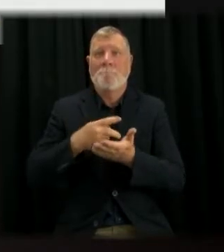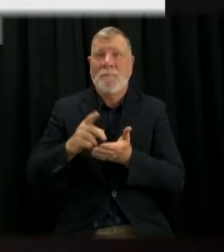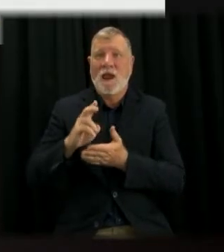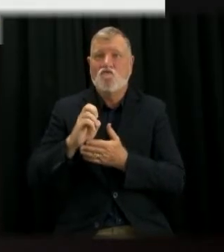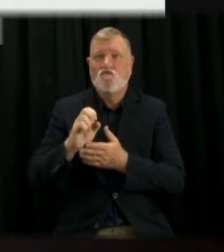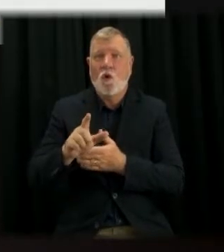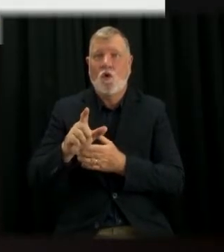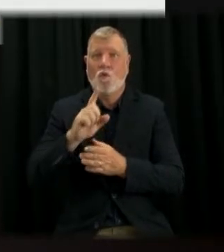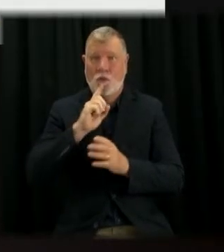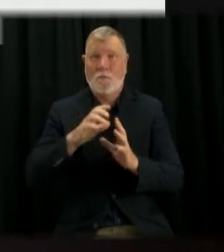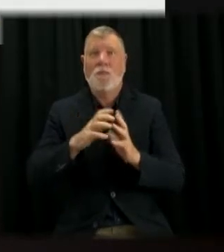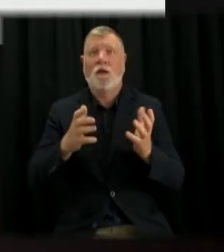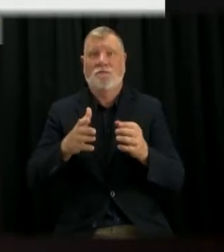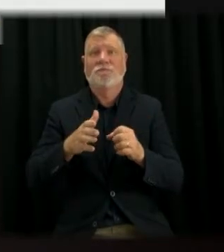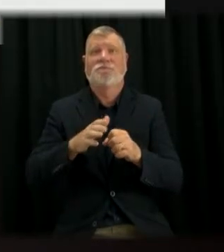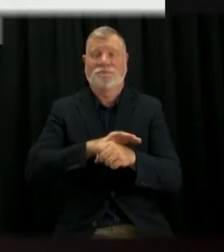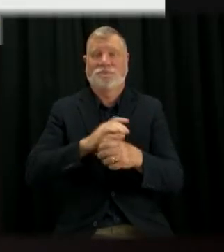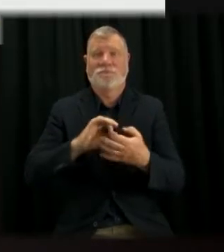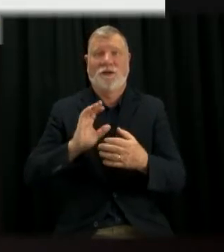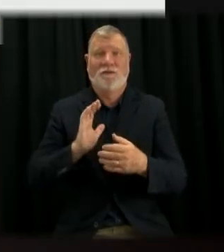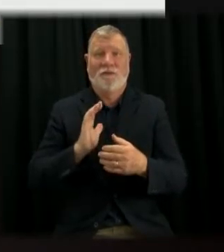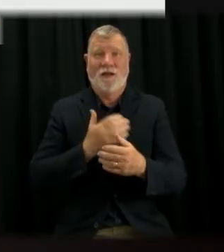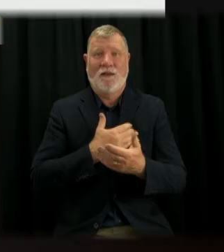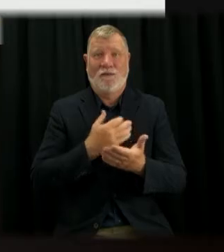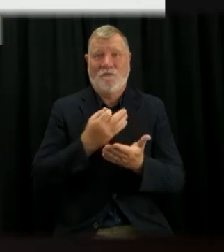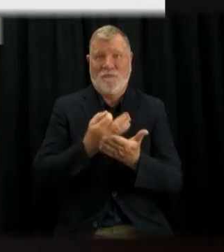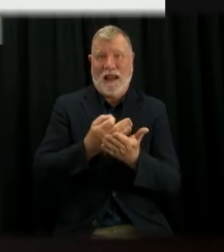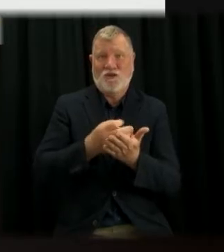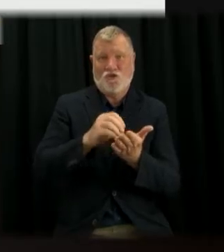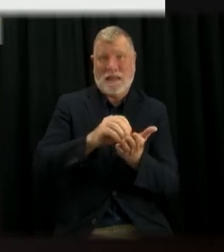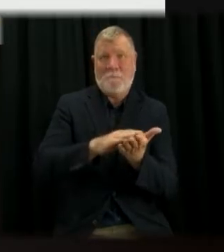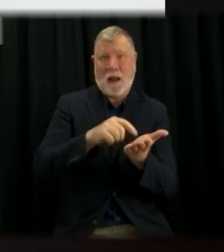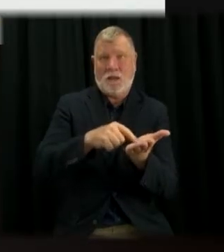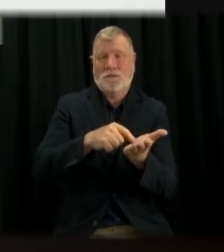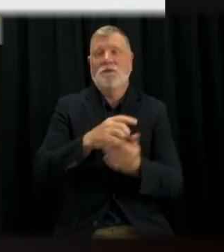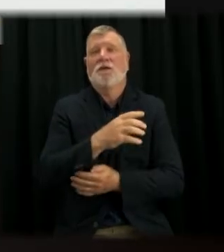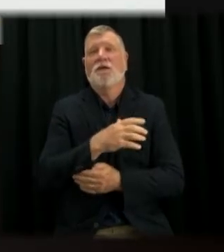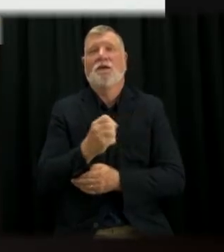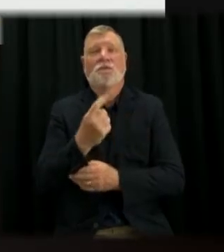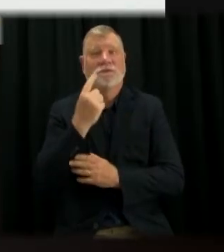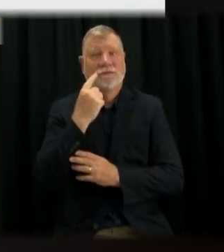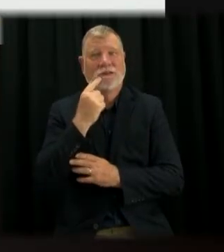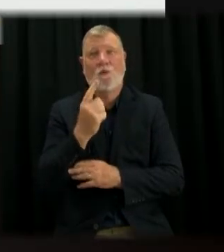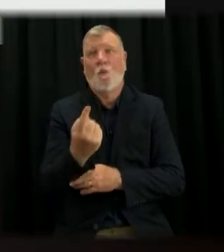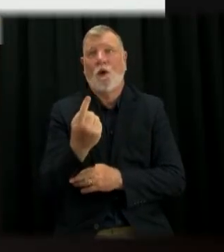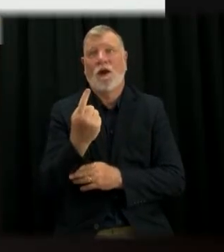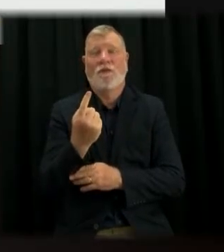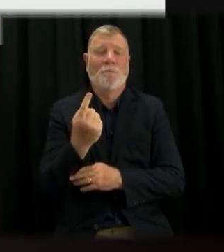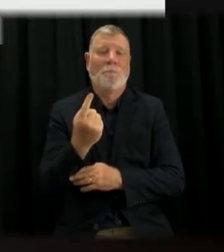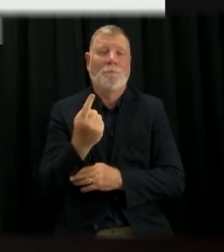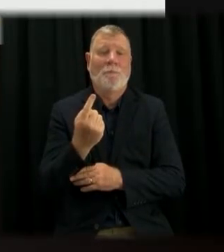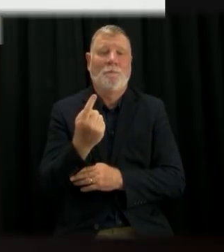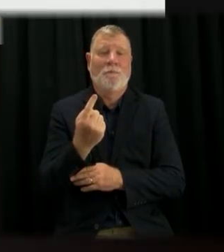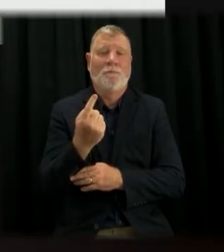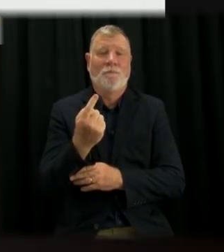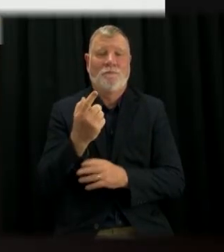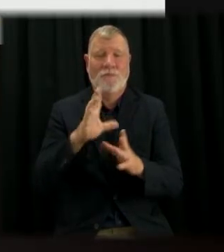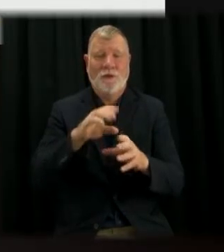por información de nómina, que es tan importante para estados financieros. Van a ver que uno de ellos son los